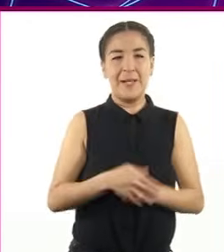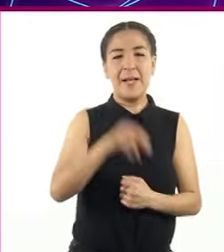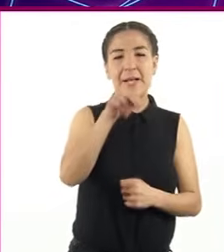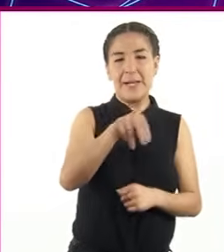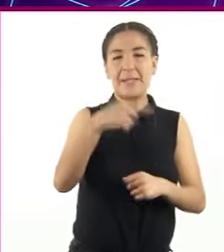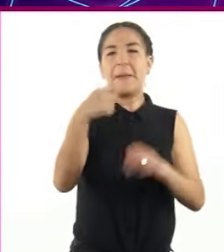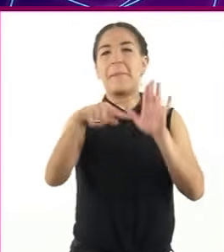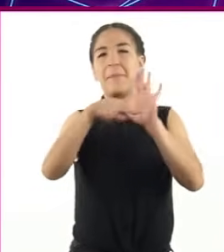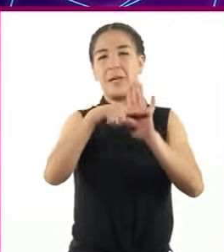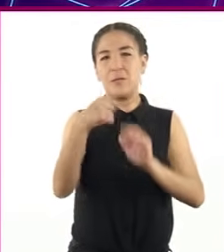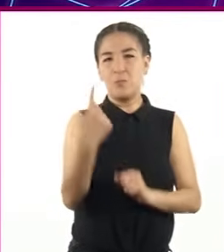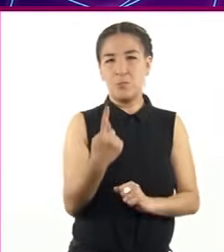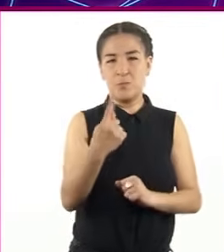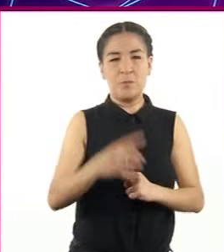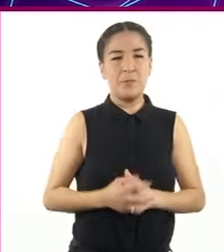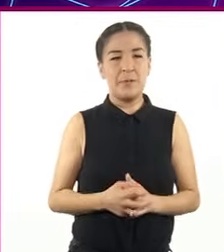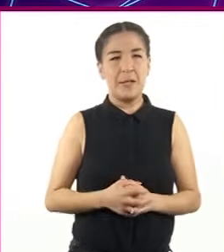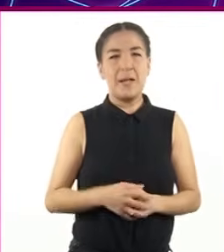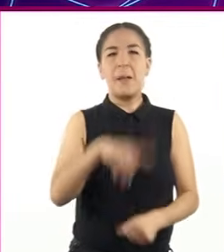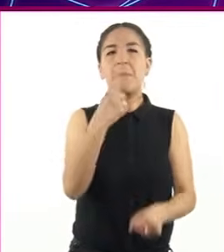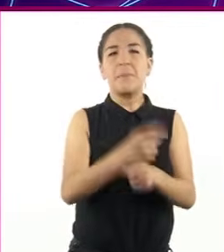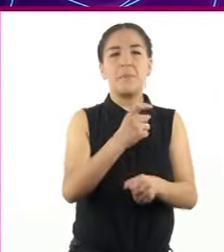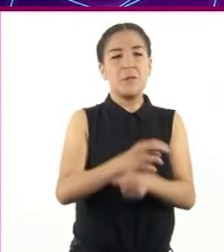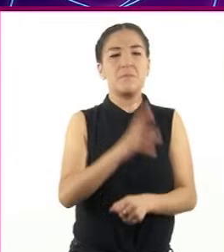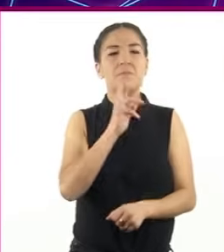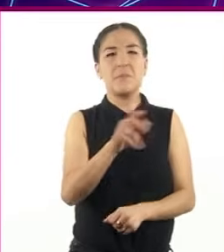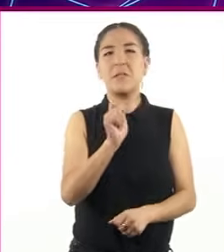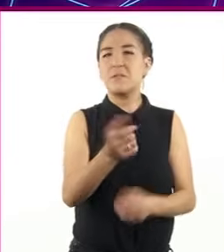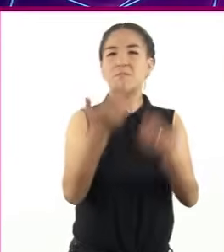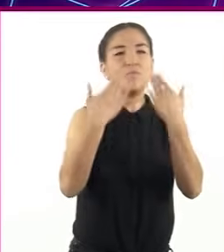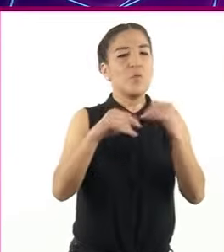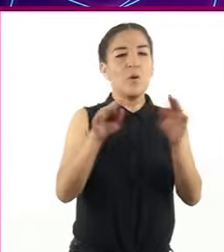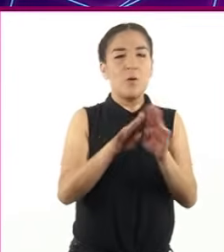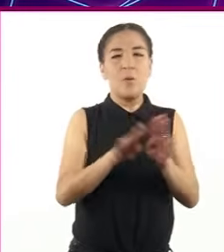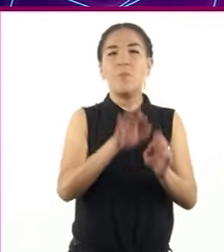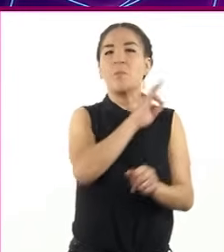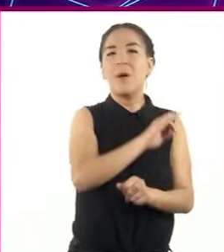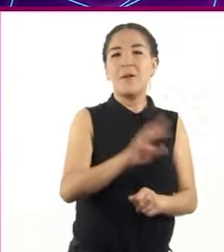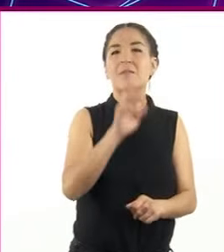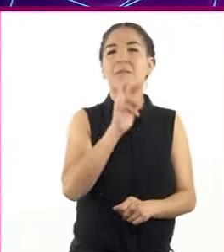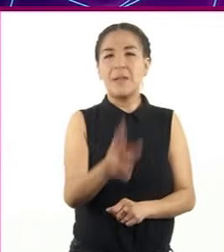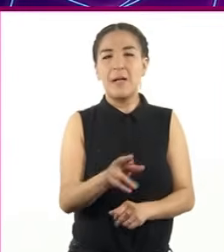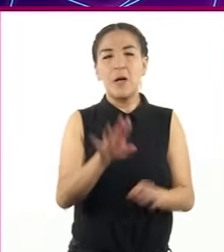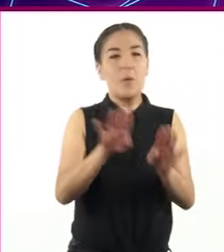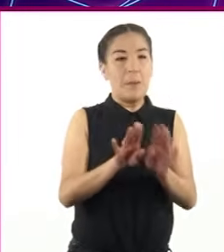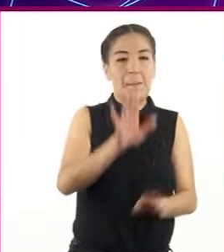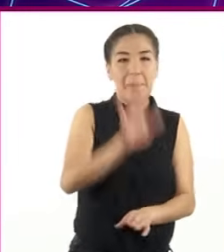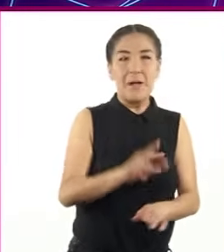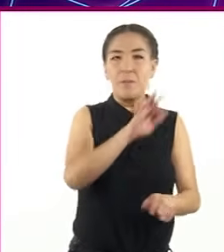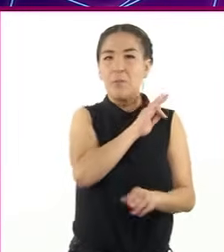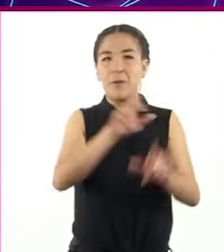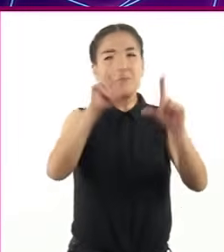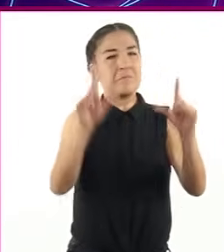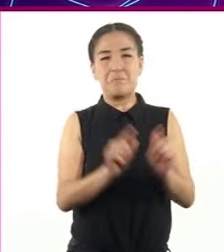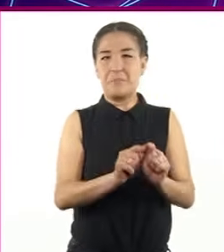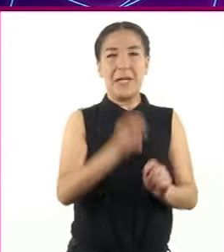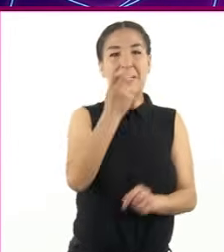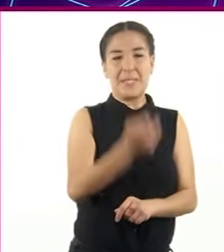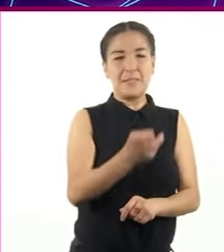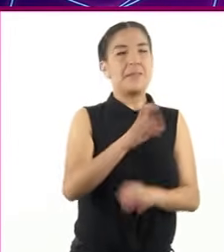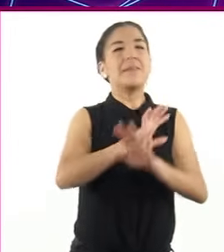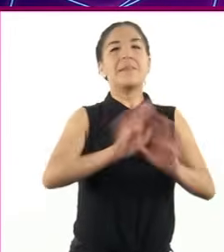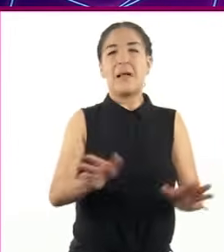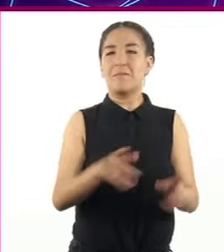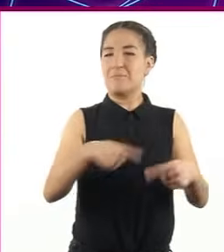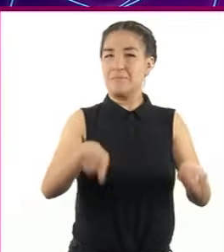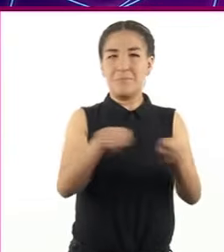1. La primera expresión no tiene operaciones que se puedan resolver ni términos semejantes que se puedan reducir, por lo que ya es la